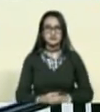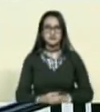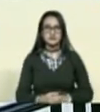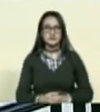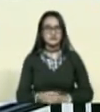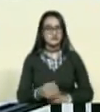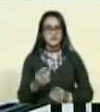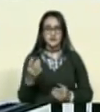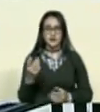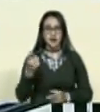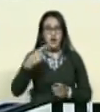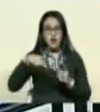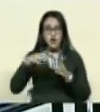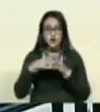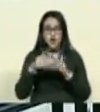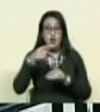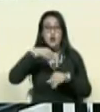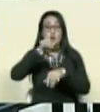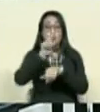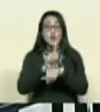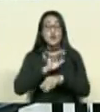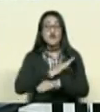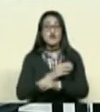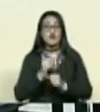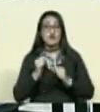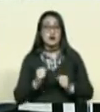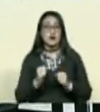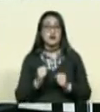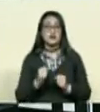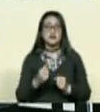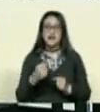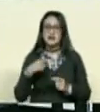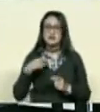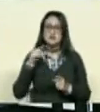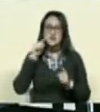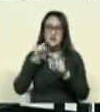sola fuerza, con un concepto, la patria,